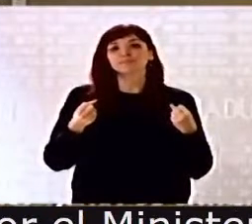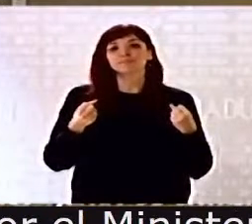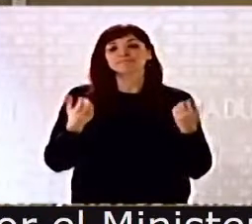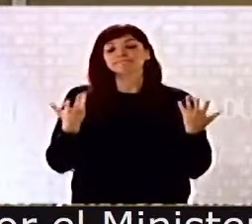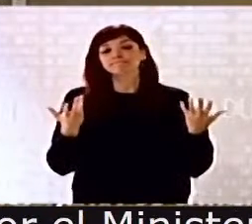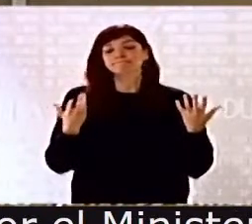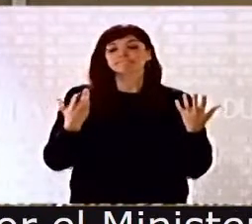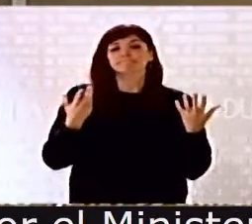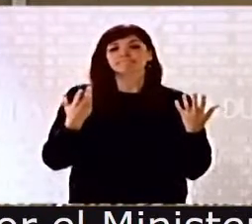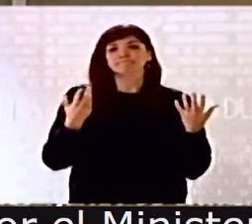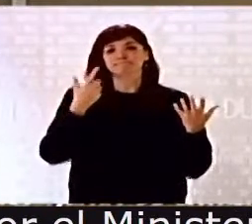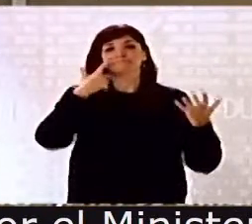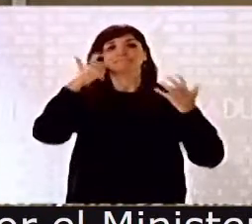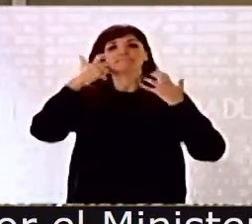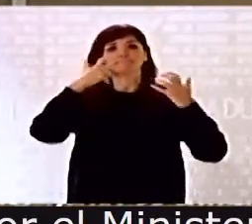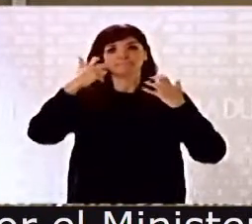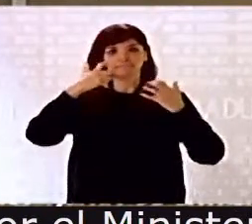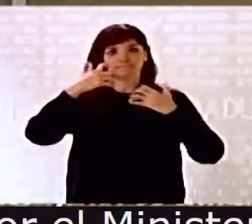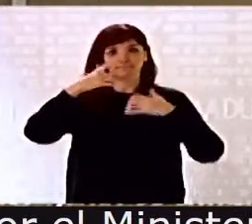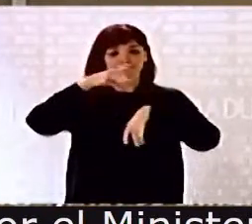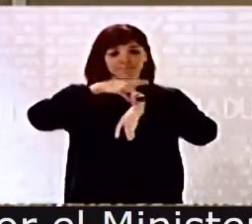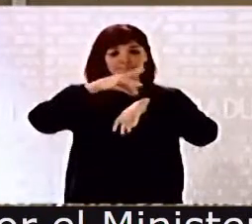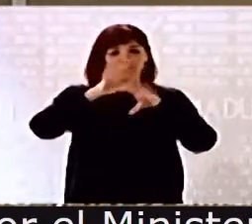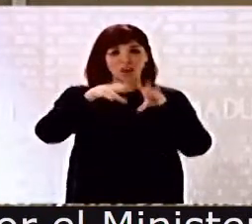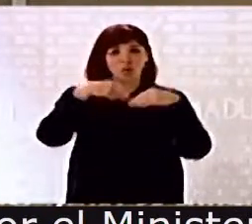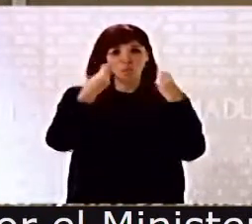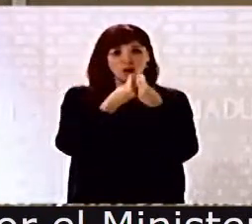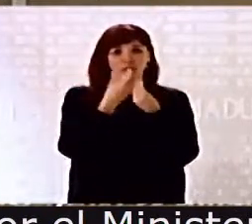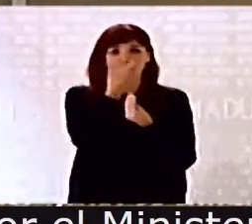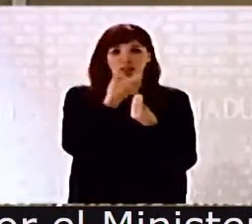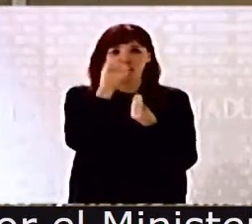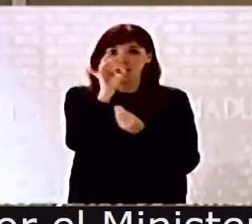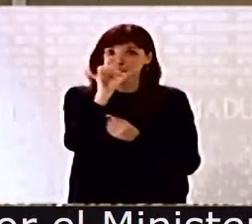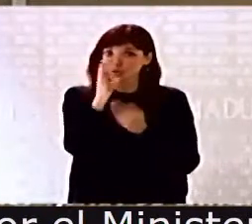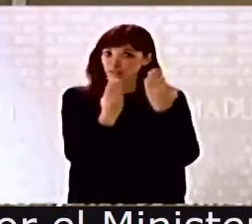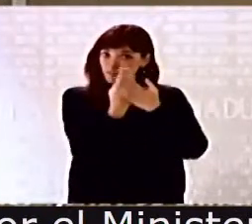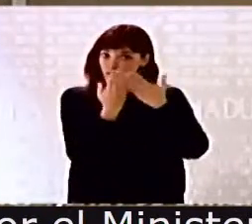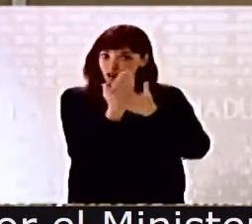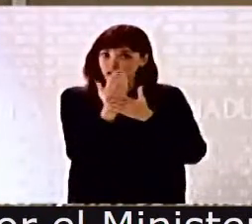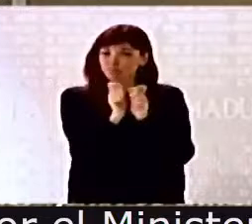nos lleva a un incremento en la incidencia acumulada a los 14 días.